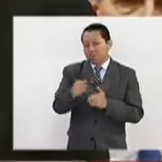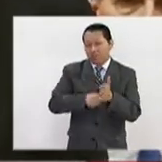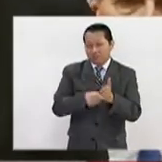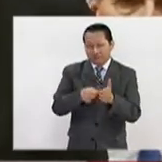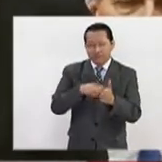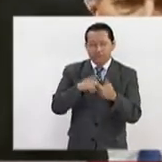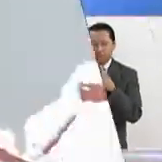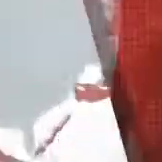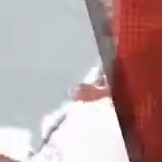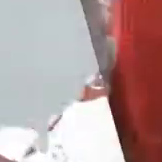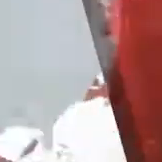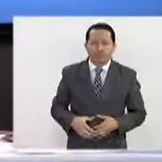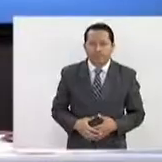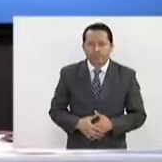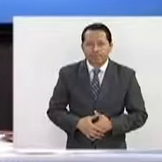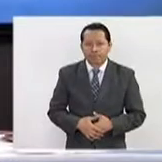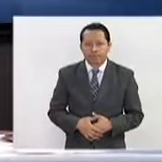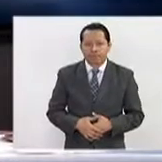mes.